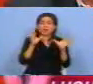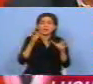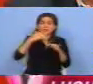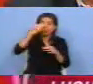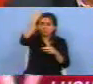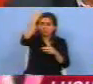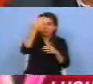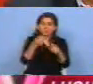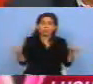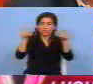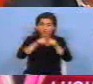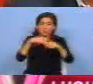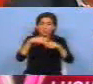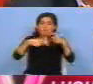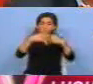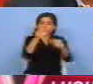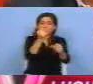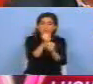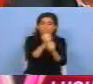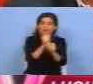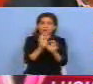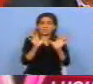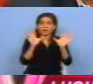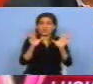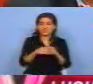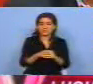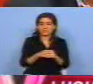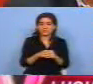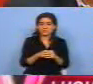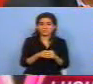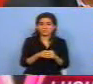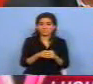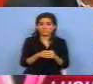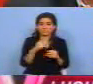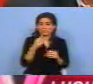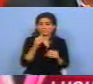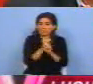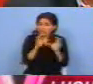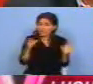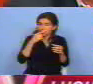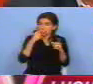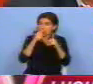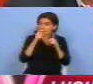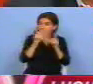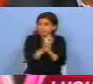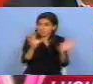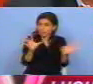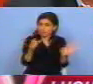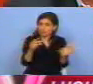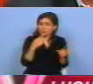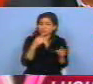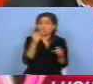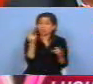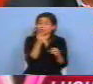prontamente Teto va a laburar con el señor Lucho Avilés pero bien digo él nos manda aprender y estudiar si el señor Se informa bien sabe que hay